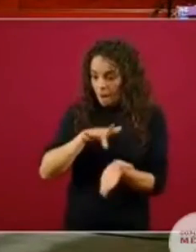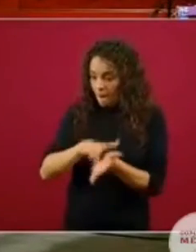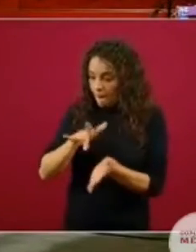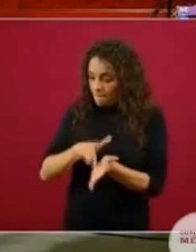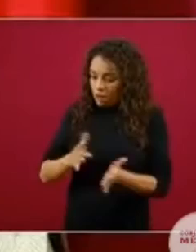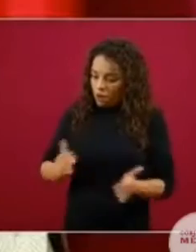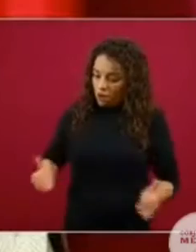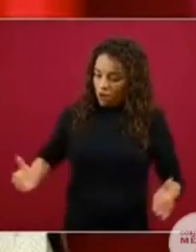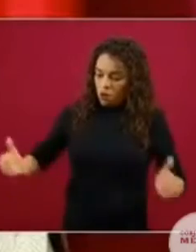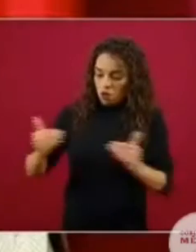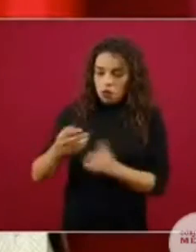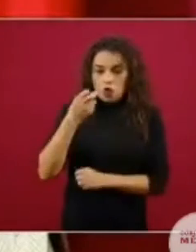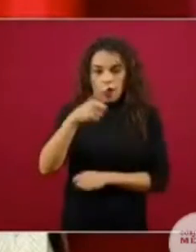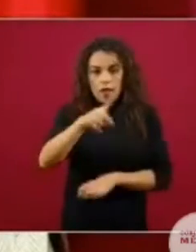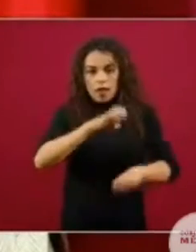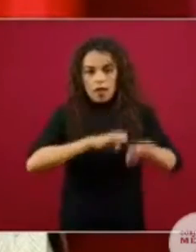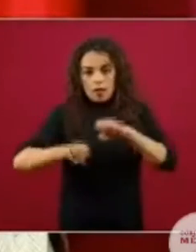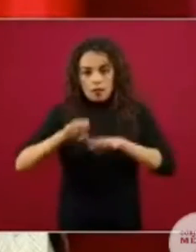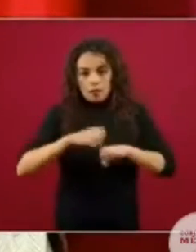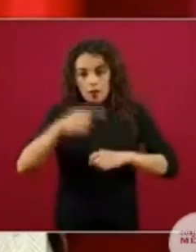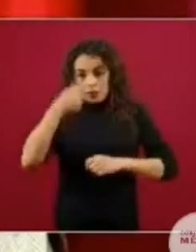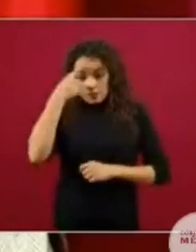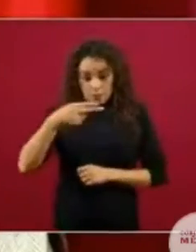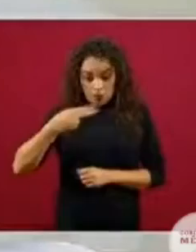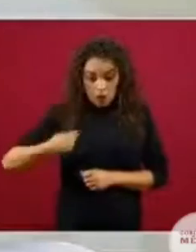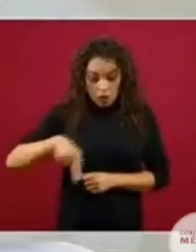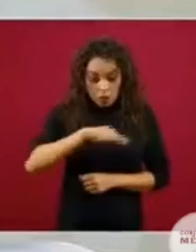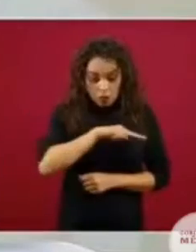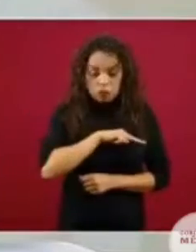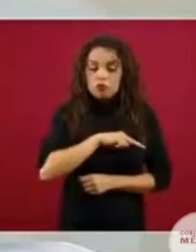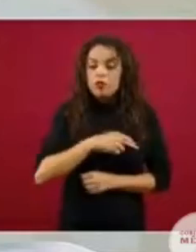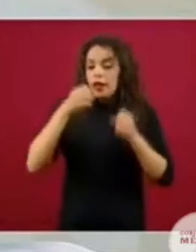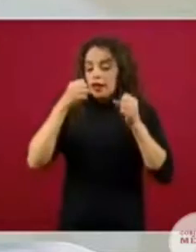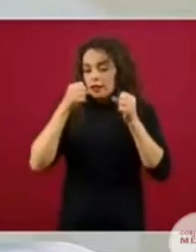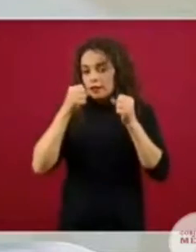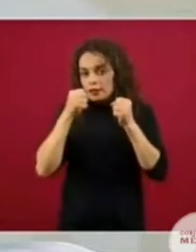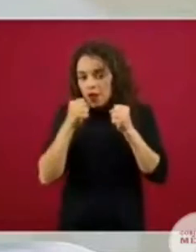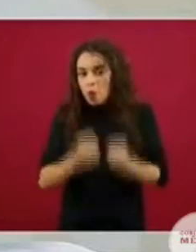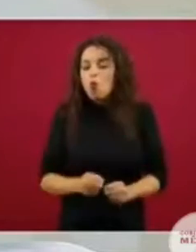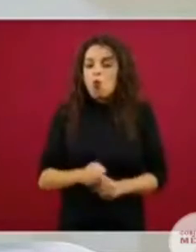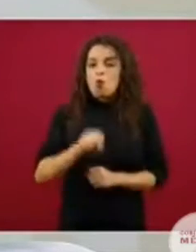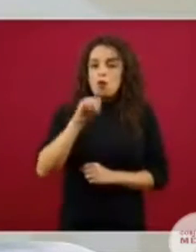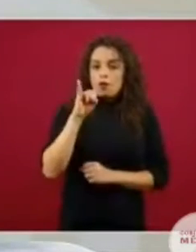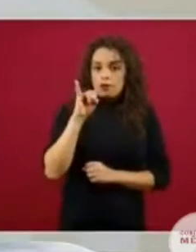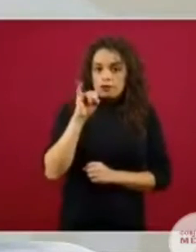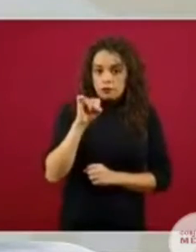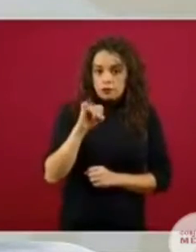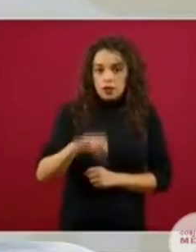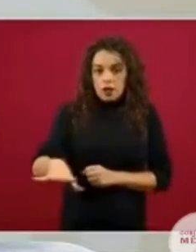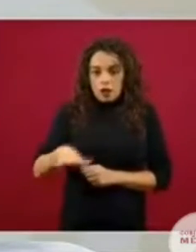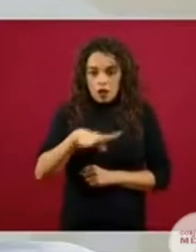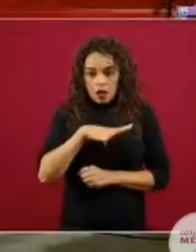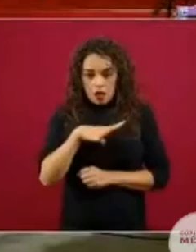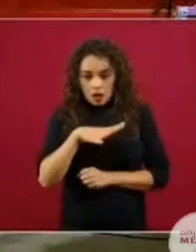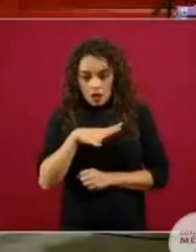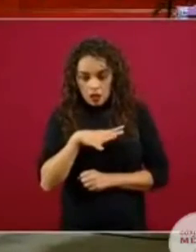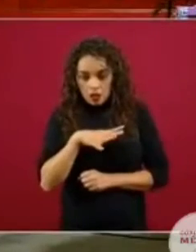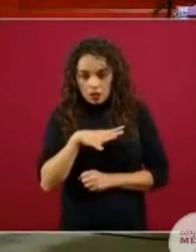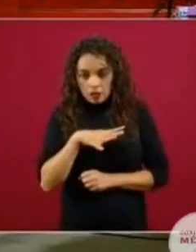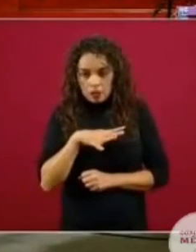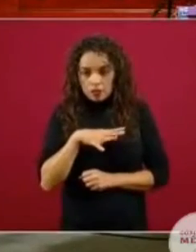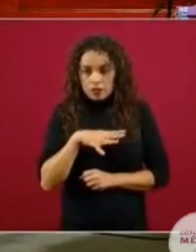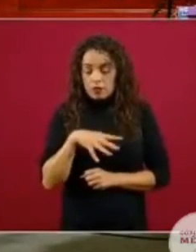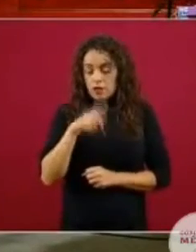estos consorcios para poder nosotros estar seguros de que si tenemos las